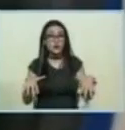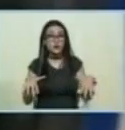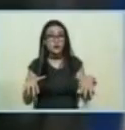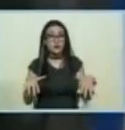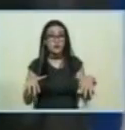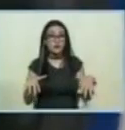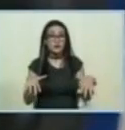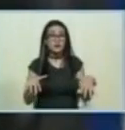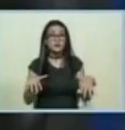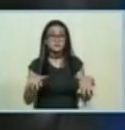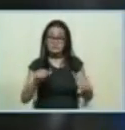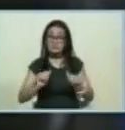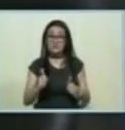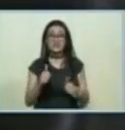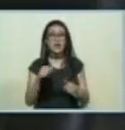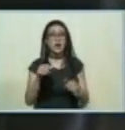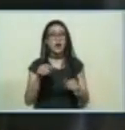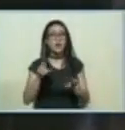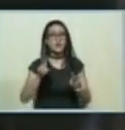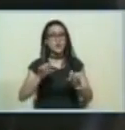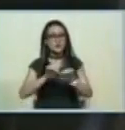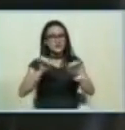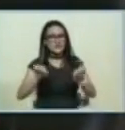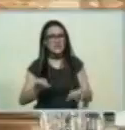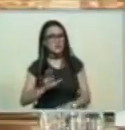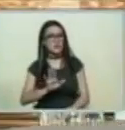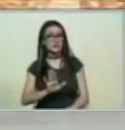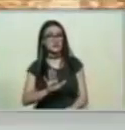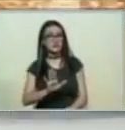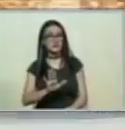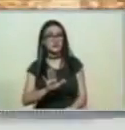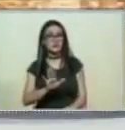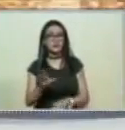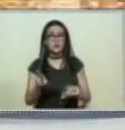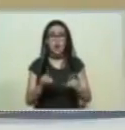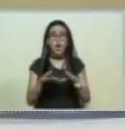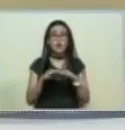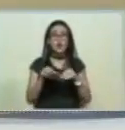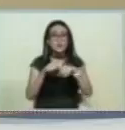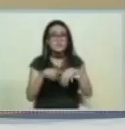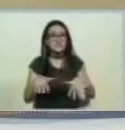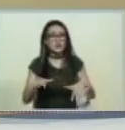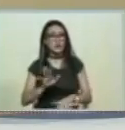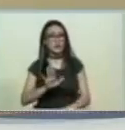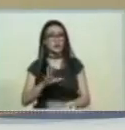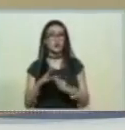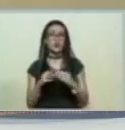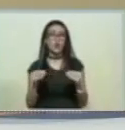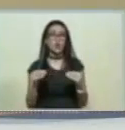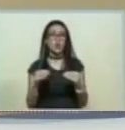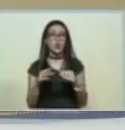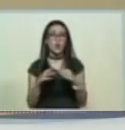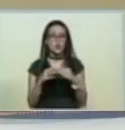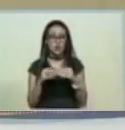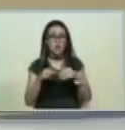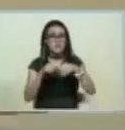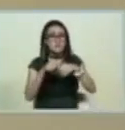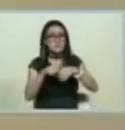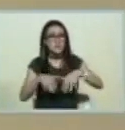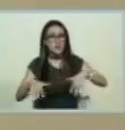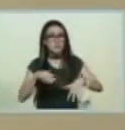que he fundado. El nuevo sistema para coordinar todas las misiones, todas las grandes